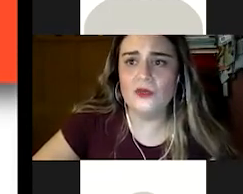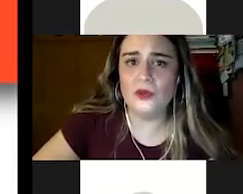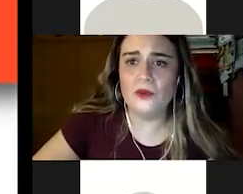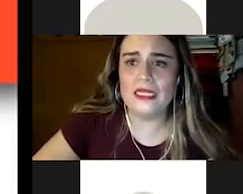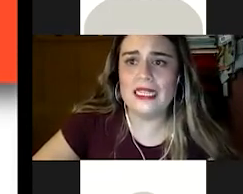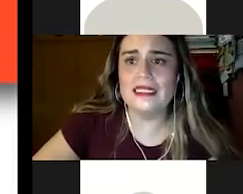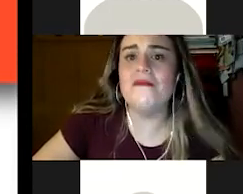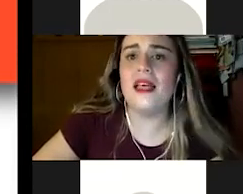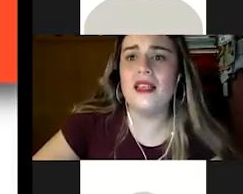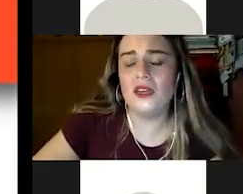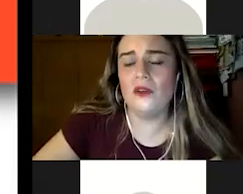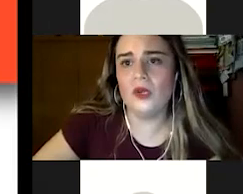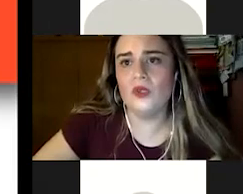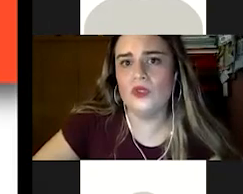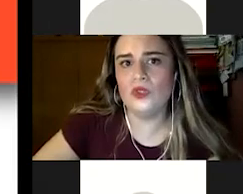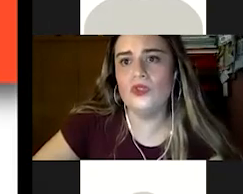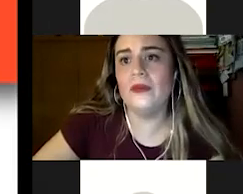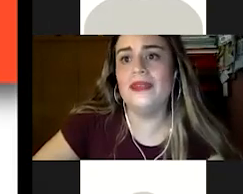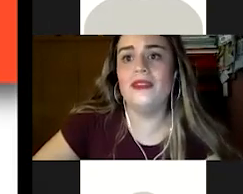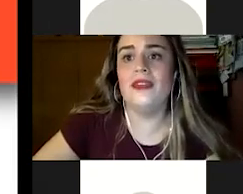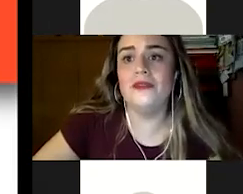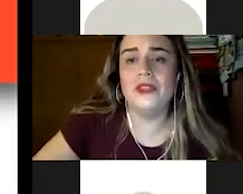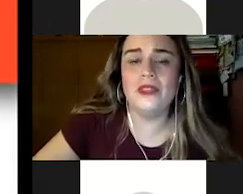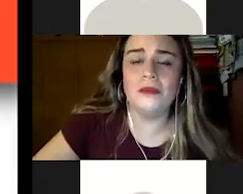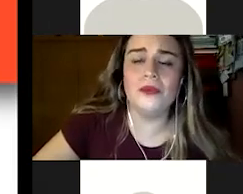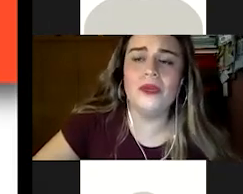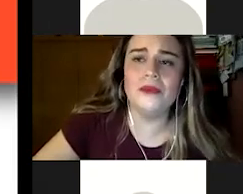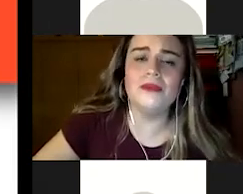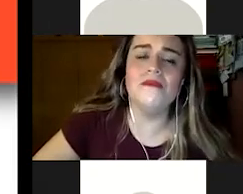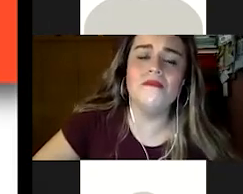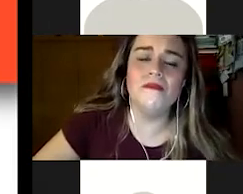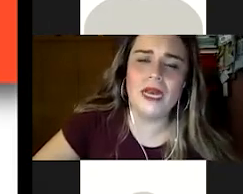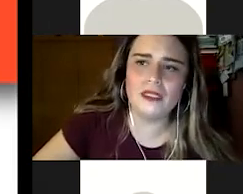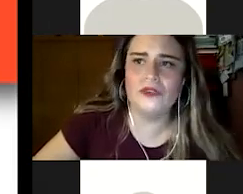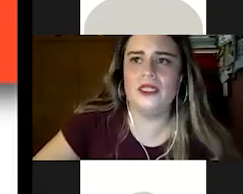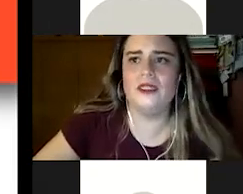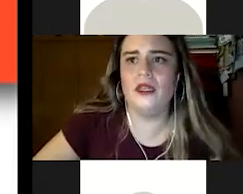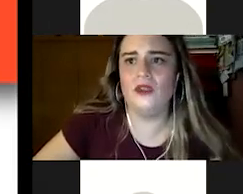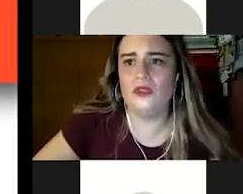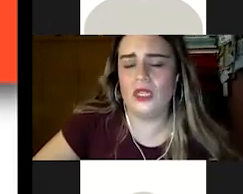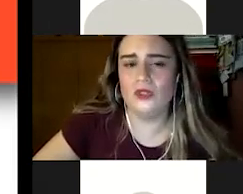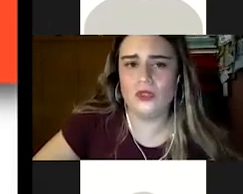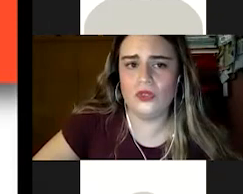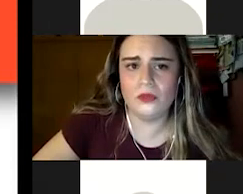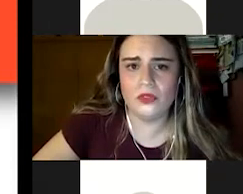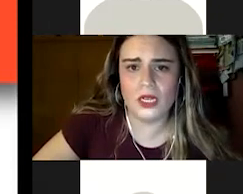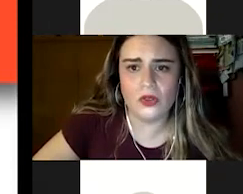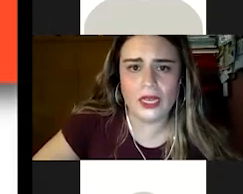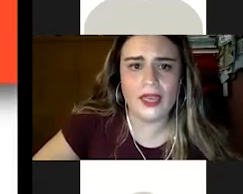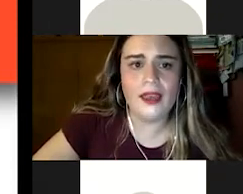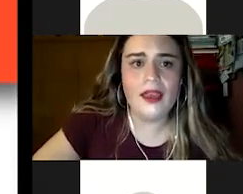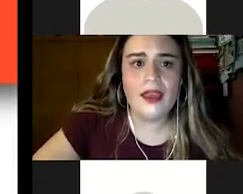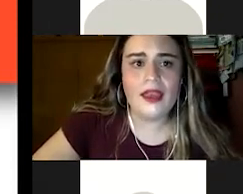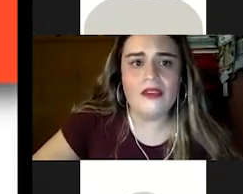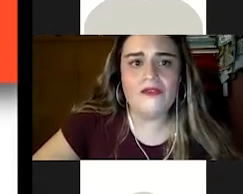sociales un poco más lastimadas que a lo mejor nosotros, que van a tener que enfrentar problemas más fuertes que nosotros hemos tenido